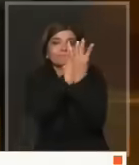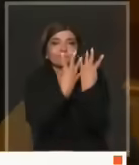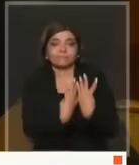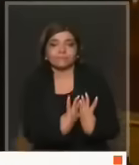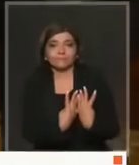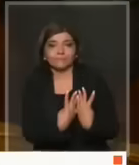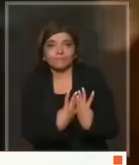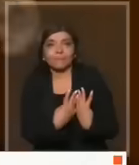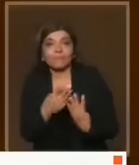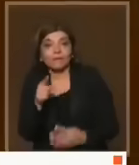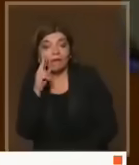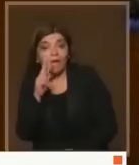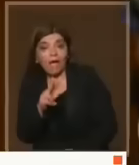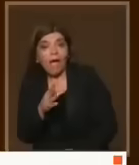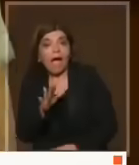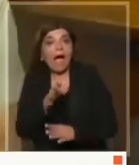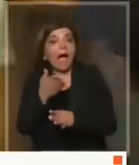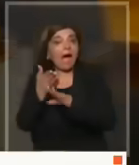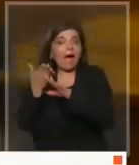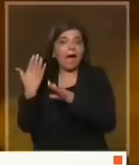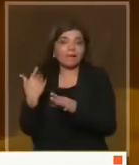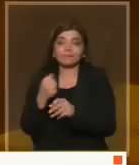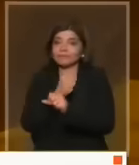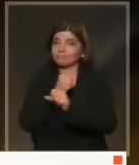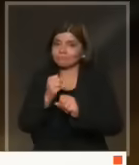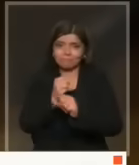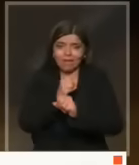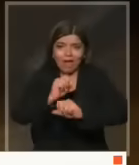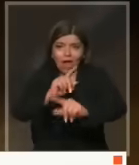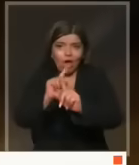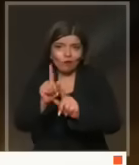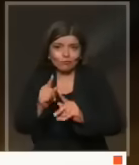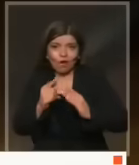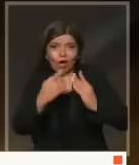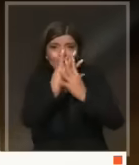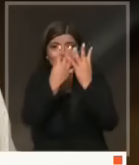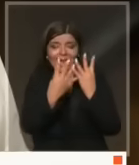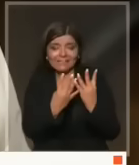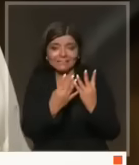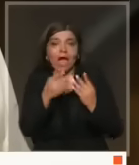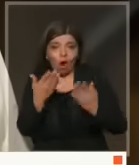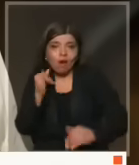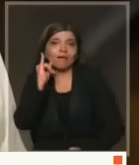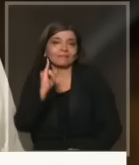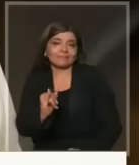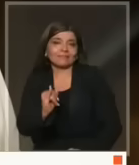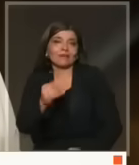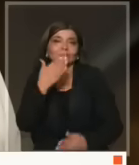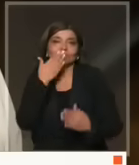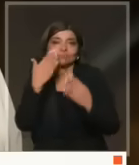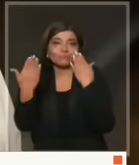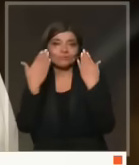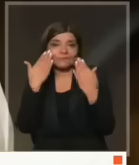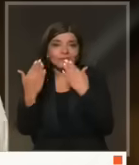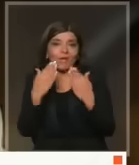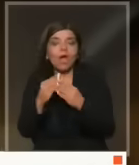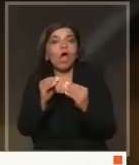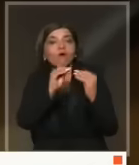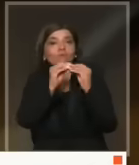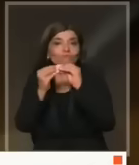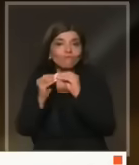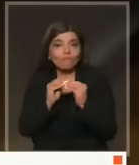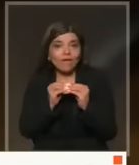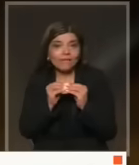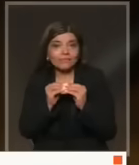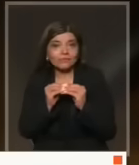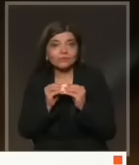logrado salvarse, pero que esta vez se hizo realidad. Despidiéndose con un beso de su marido, el diputado Joaquín Lavín León, interrumpidos por una gendarme para